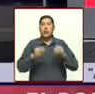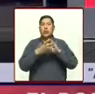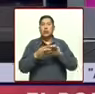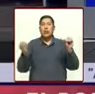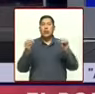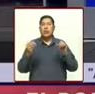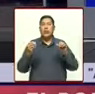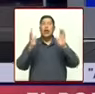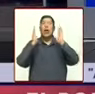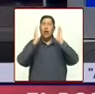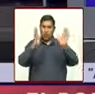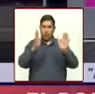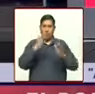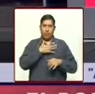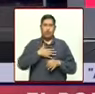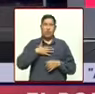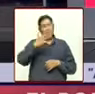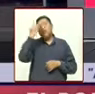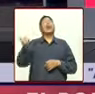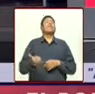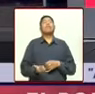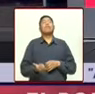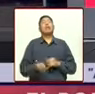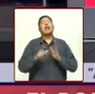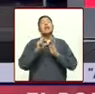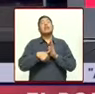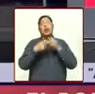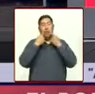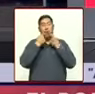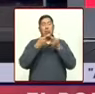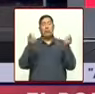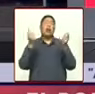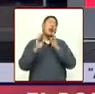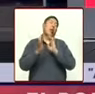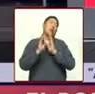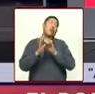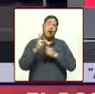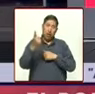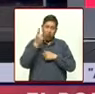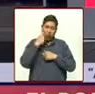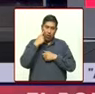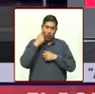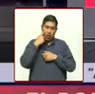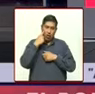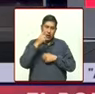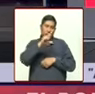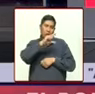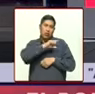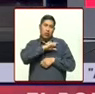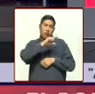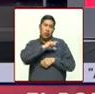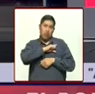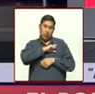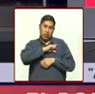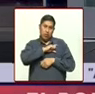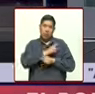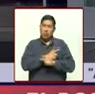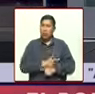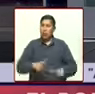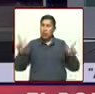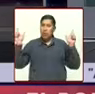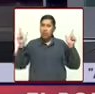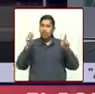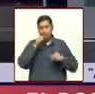continuación, agárrese muy bien. ¿Sabe por qué? Porque después de esta declaración conocimos que el policía está en